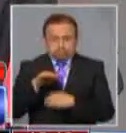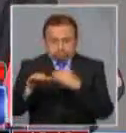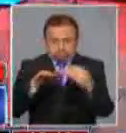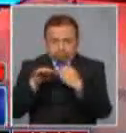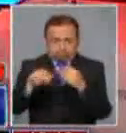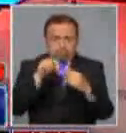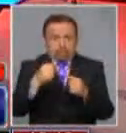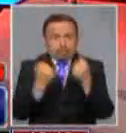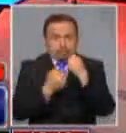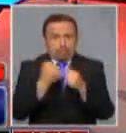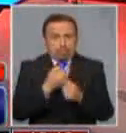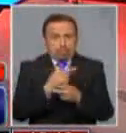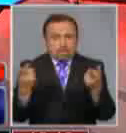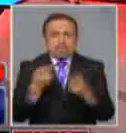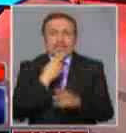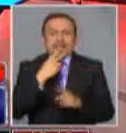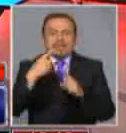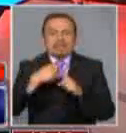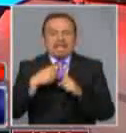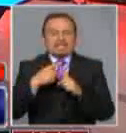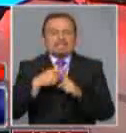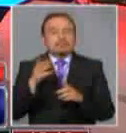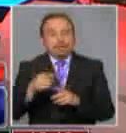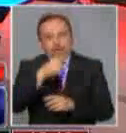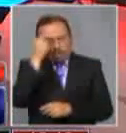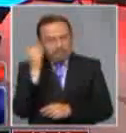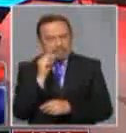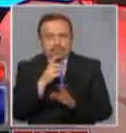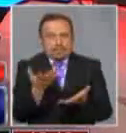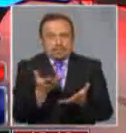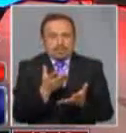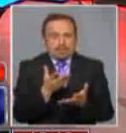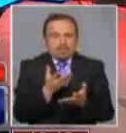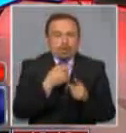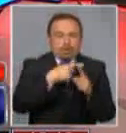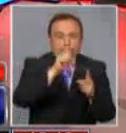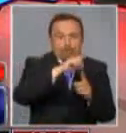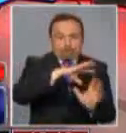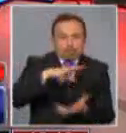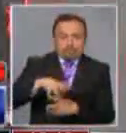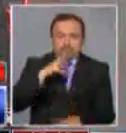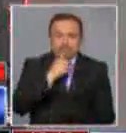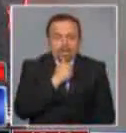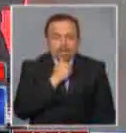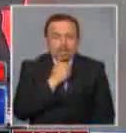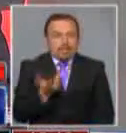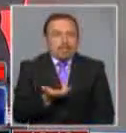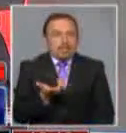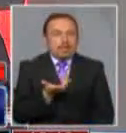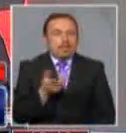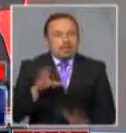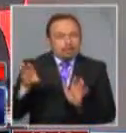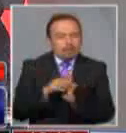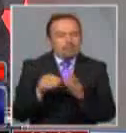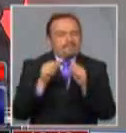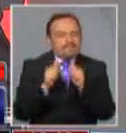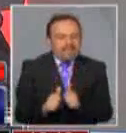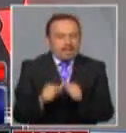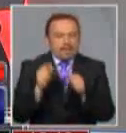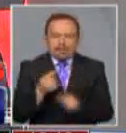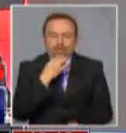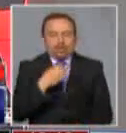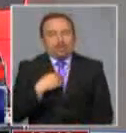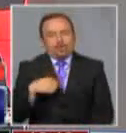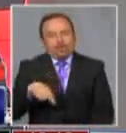vehículos de locación colectiva y los taxis porque taxis colectivos no existen en el resto del mundo por lo tanto copiemos bien Eso es lo